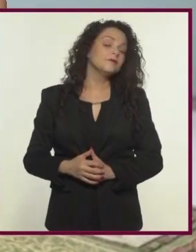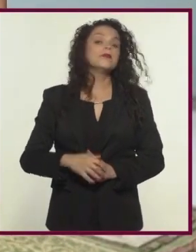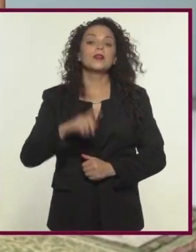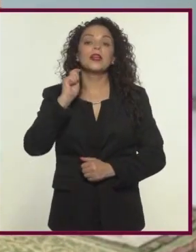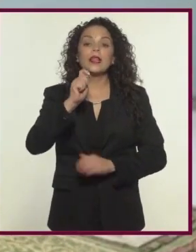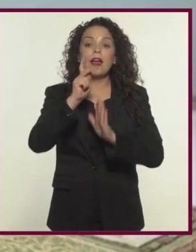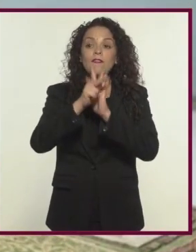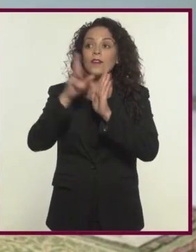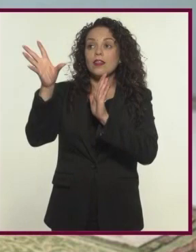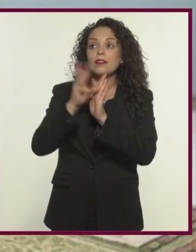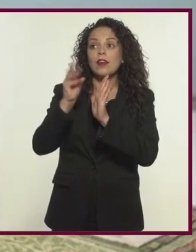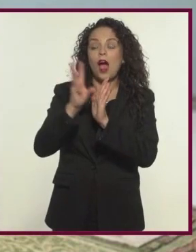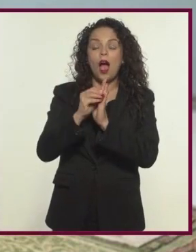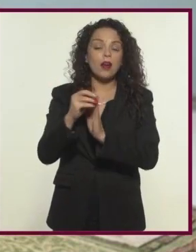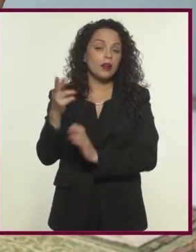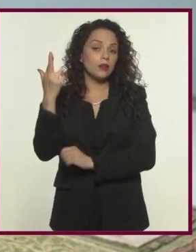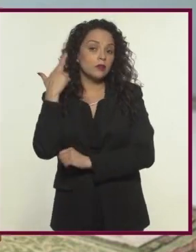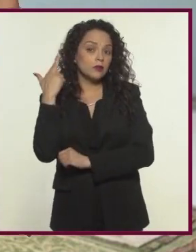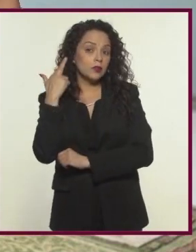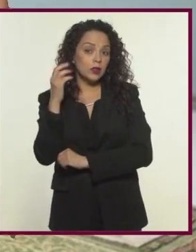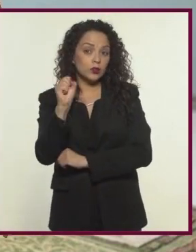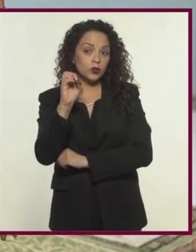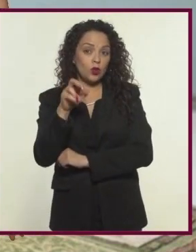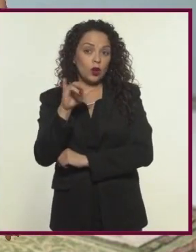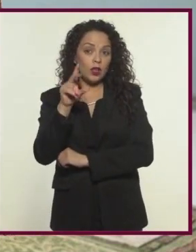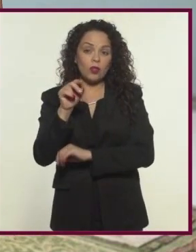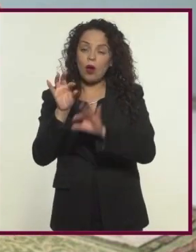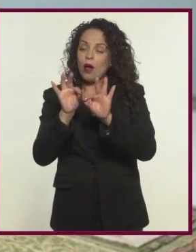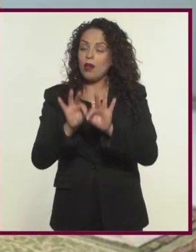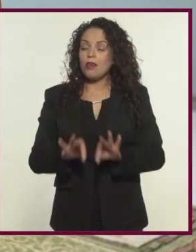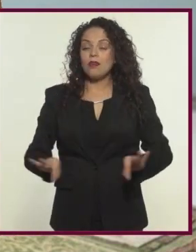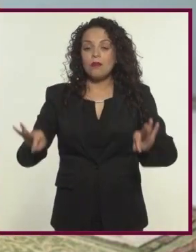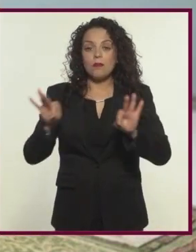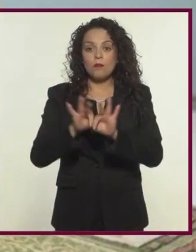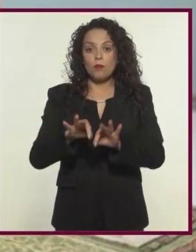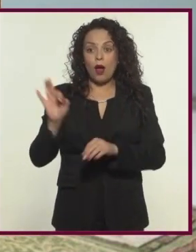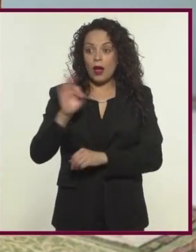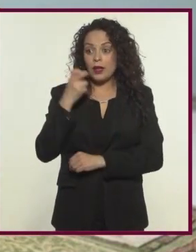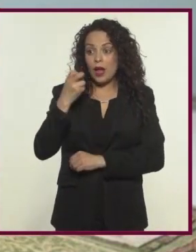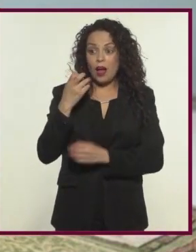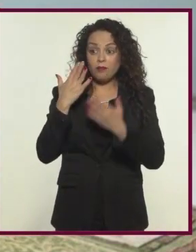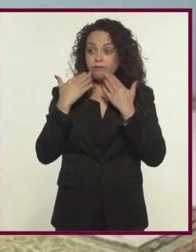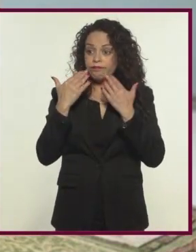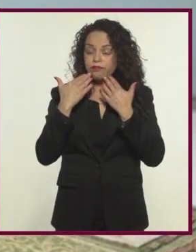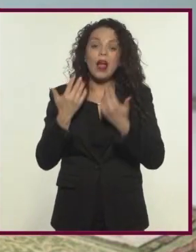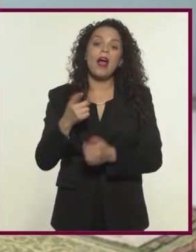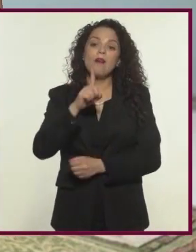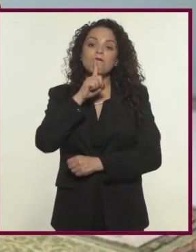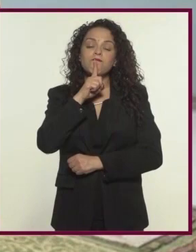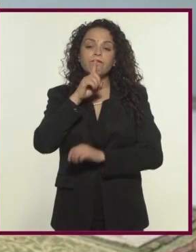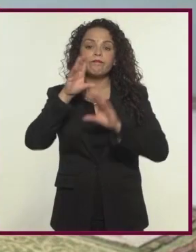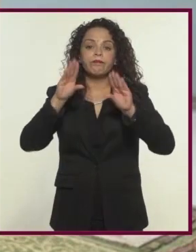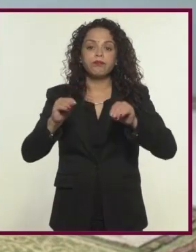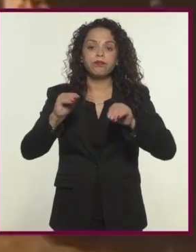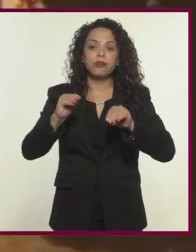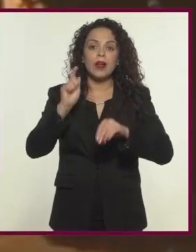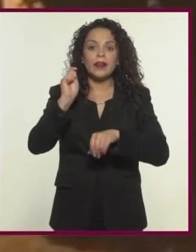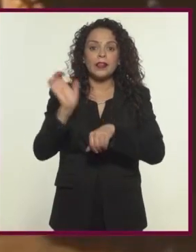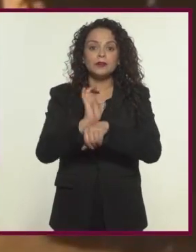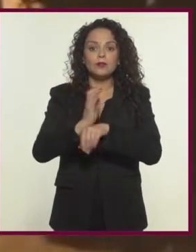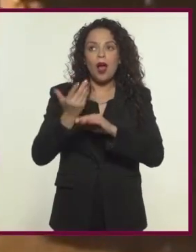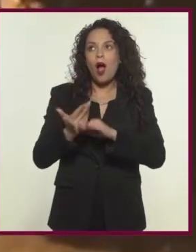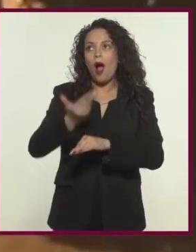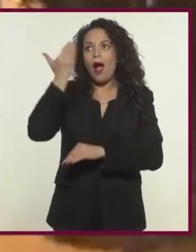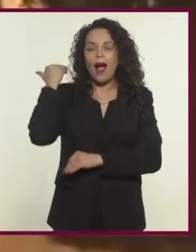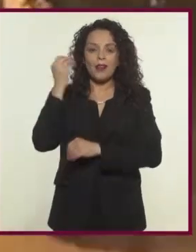En una producción audiovisual, el sonido es súper importante. Sin él se volvería a las películas mudas de principios del siglo XX. Y